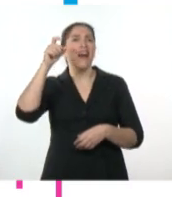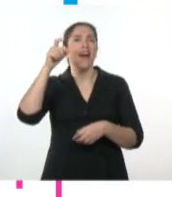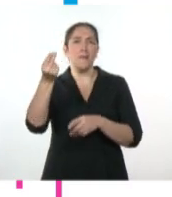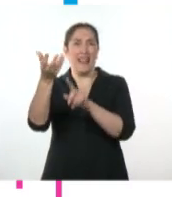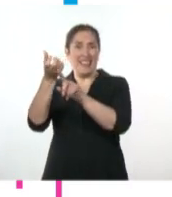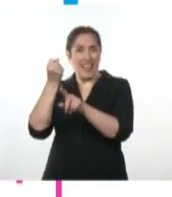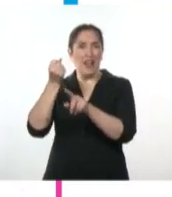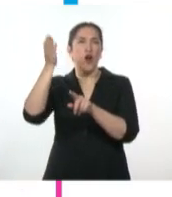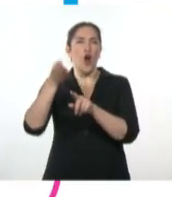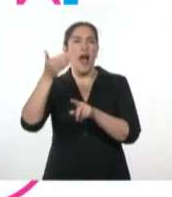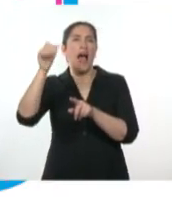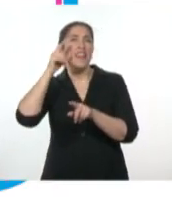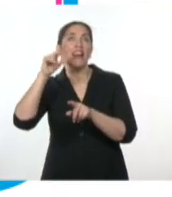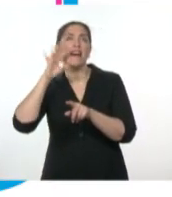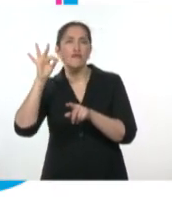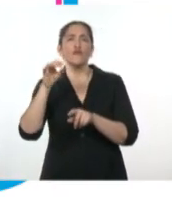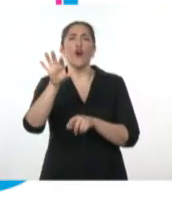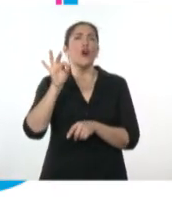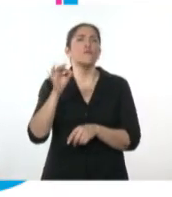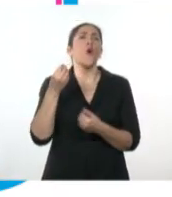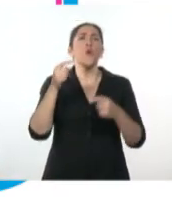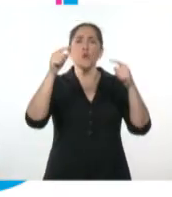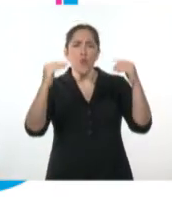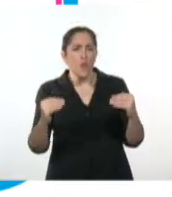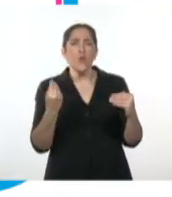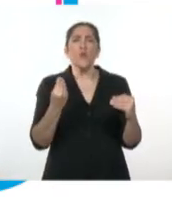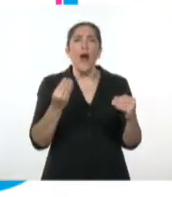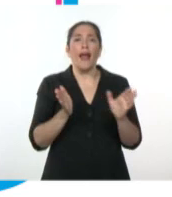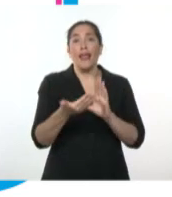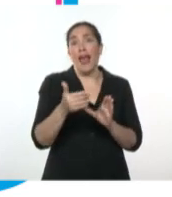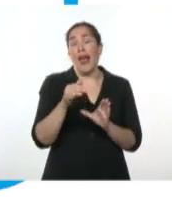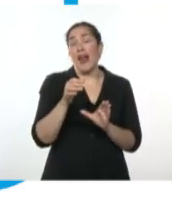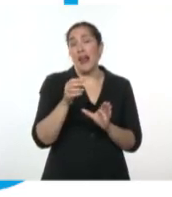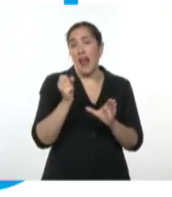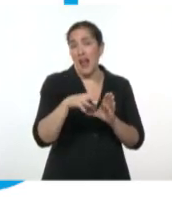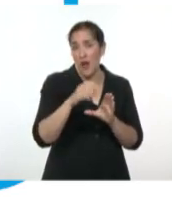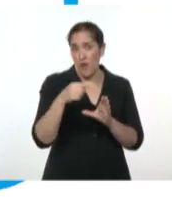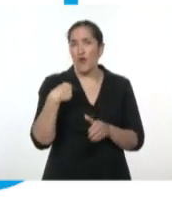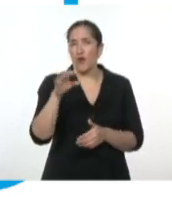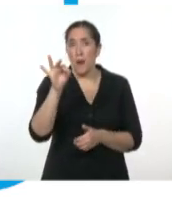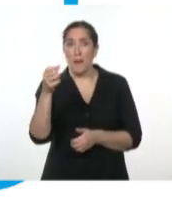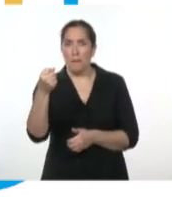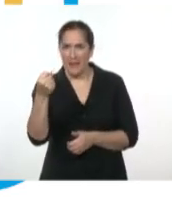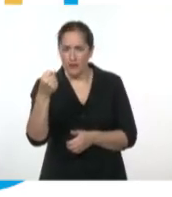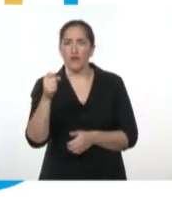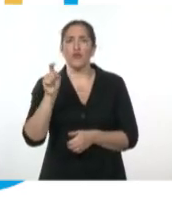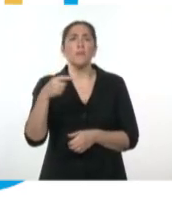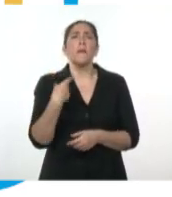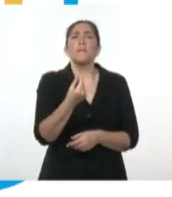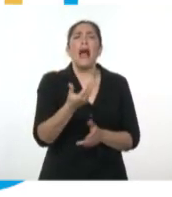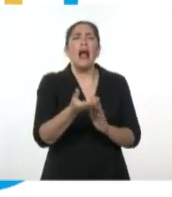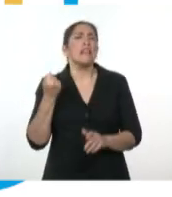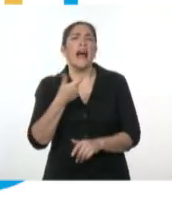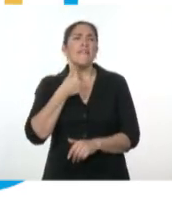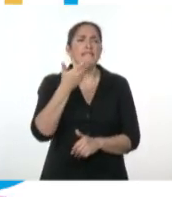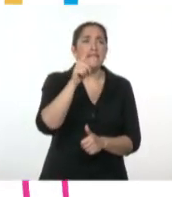Adelantos. Selecciona el tipo de cuenta, por ejemplo, caja de ahorro en pesos. Elegí el importe que deseas retirar.